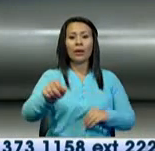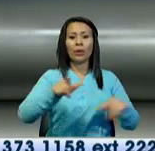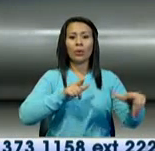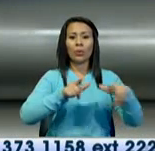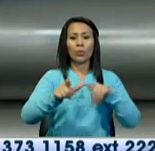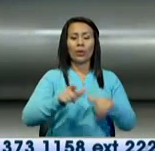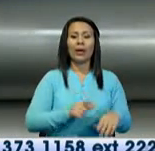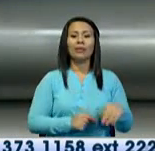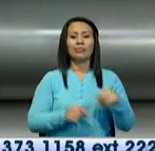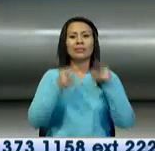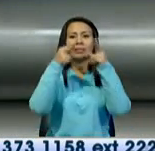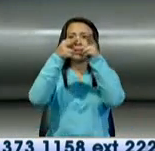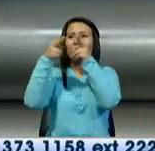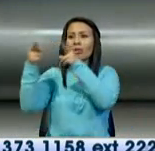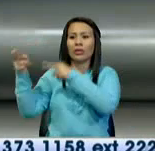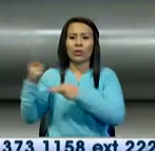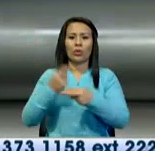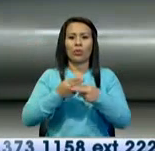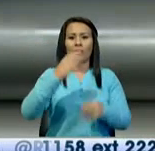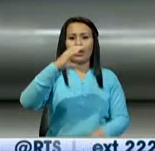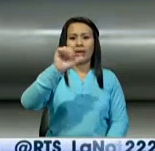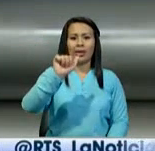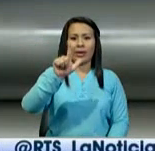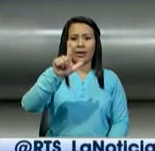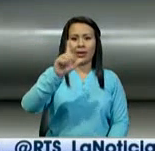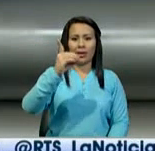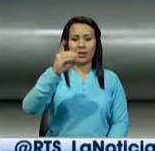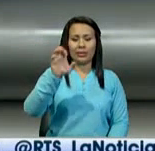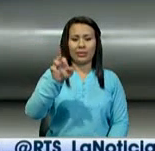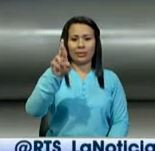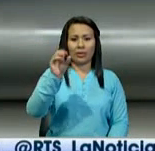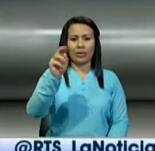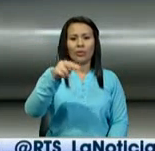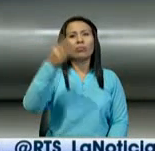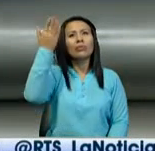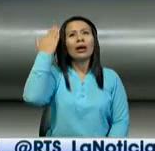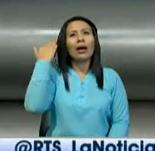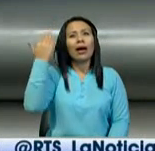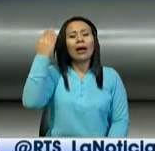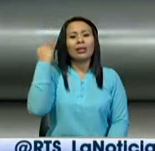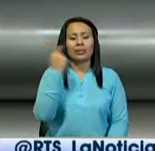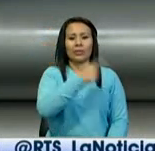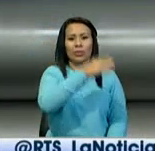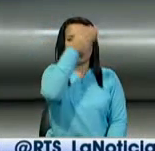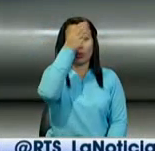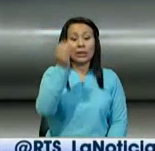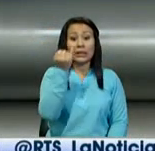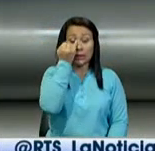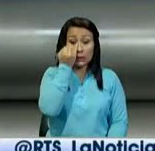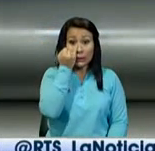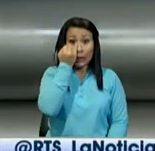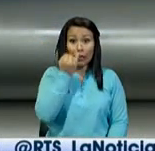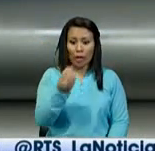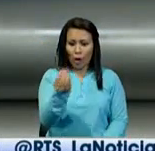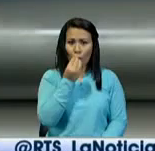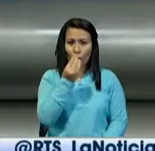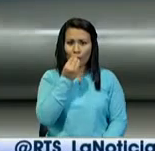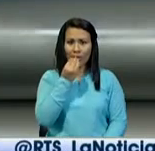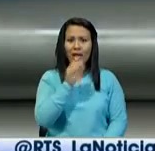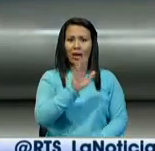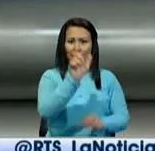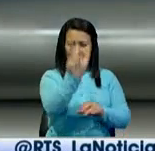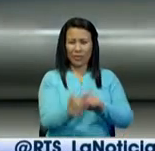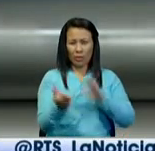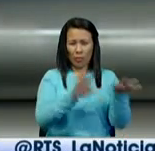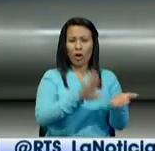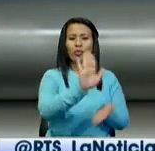en Quito, donde se pudo apreciar que se mantienen costumbres ancestrales. Una de ellas es que los indígenas comparten sus alimentos favoritos al pie